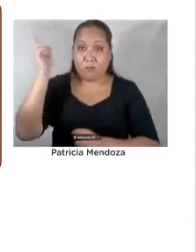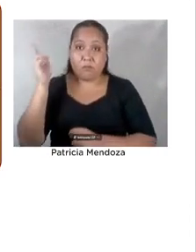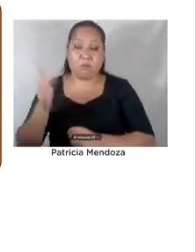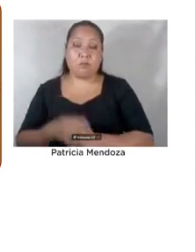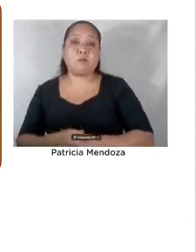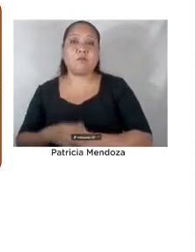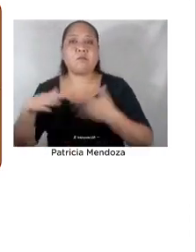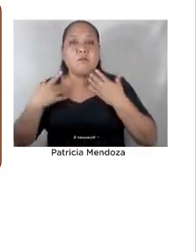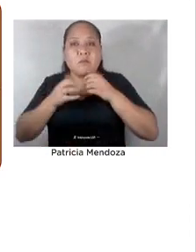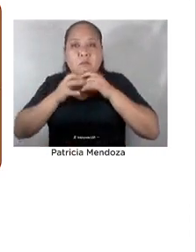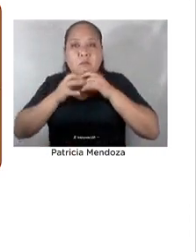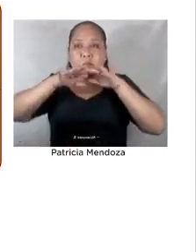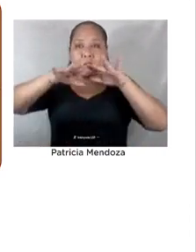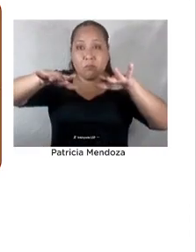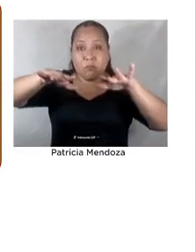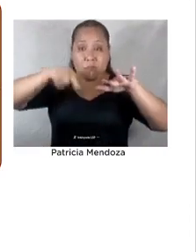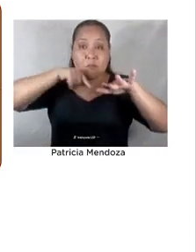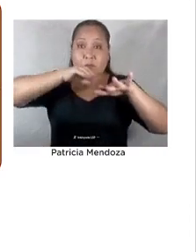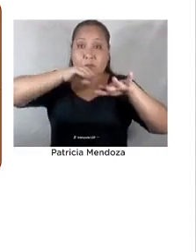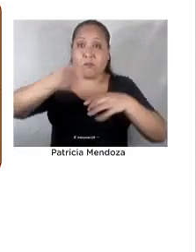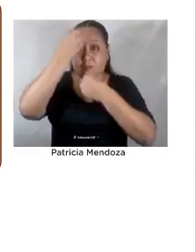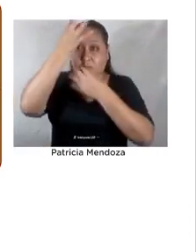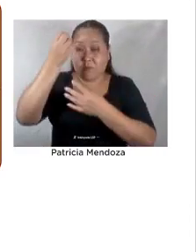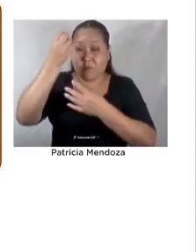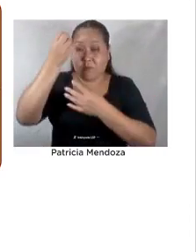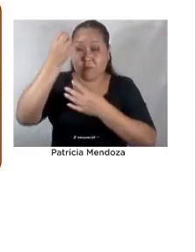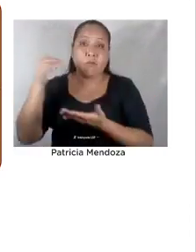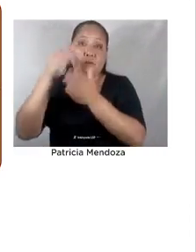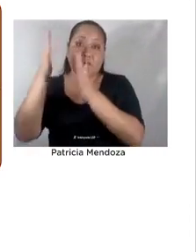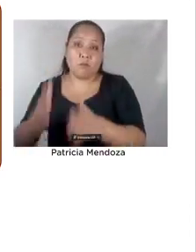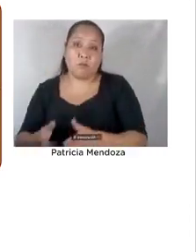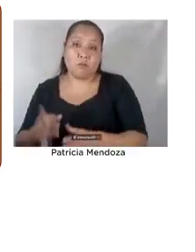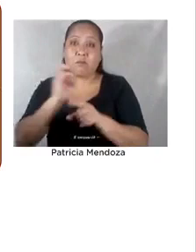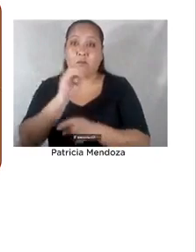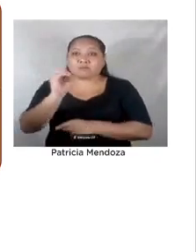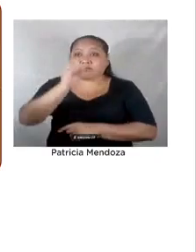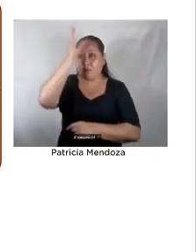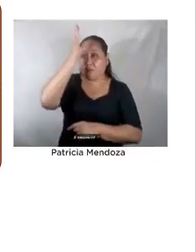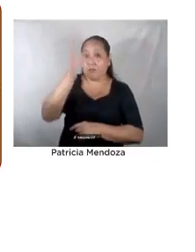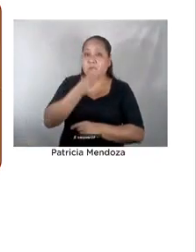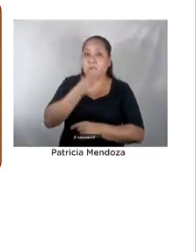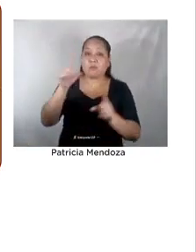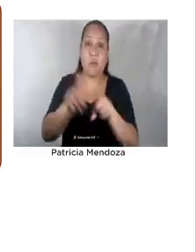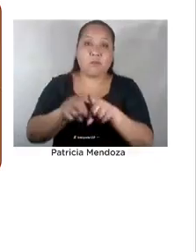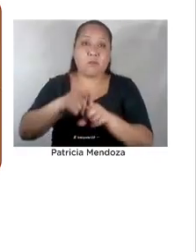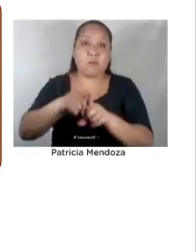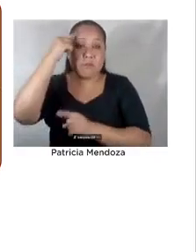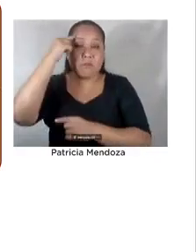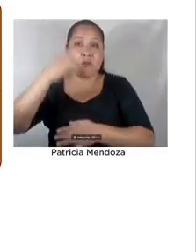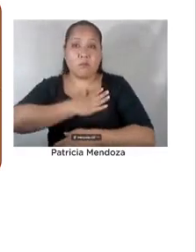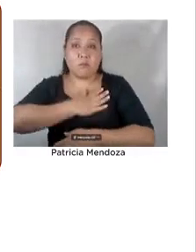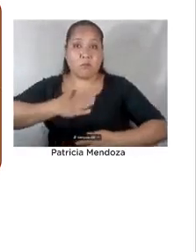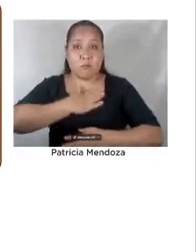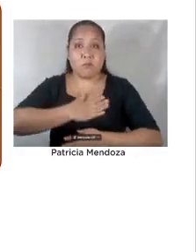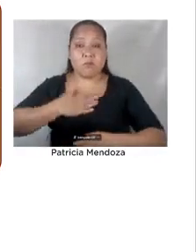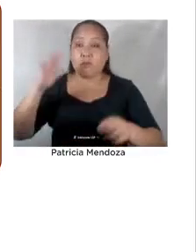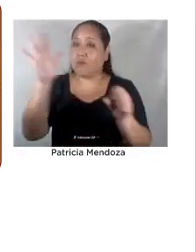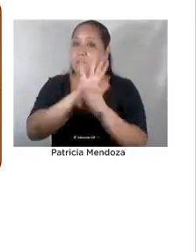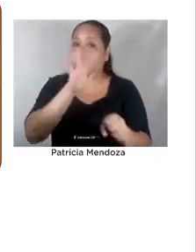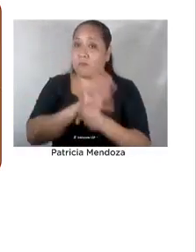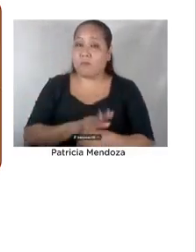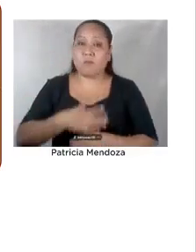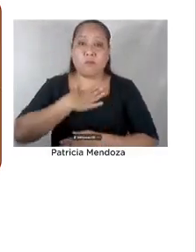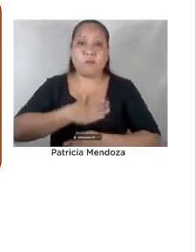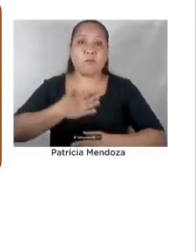transmitir la información a los estudiantes, a los padres de familia. Y pensemos que nuestro bienestar es completo, es un